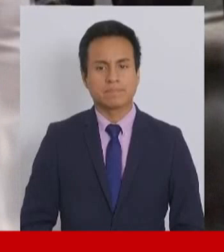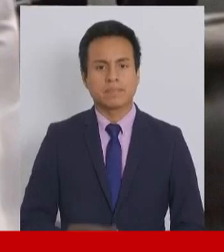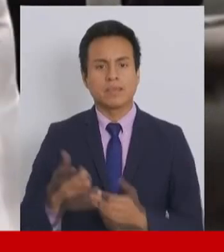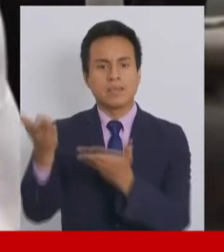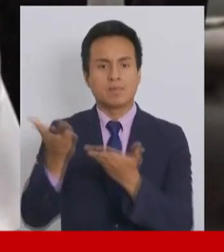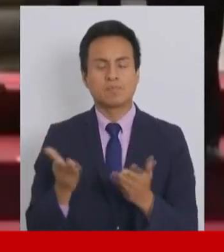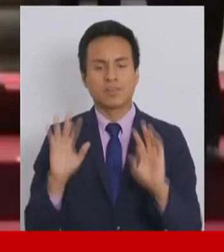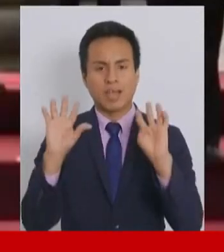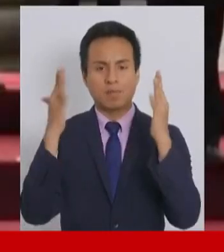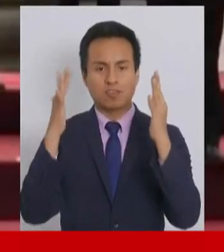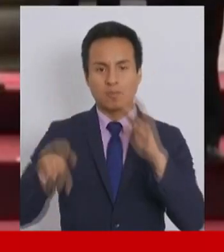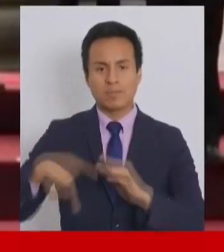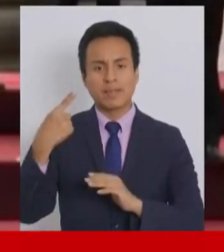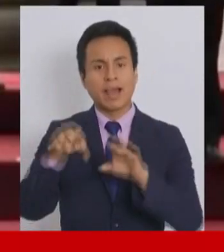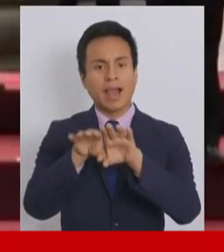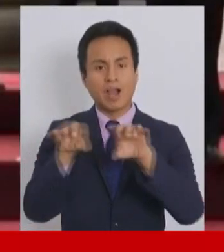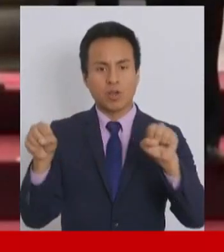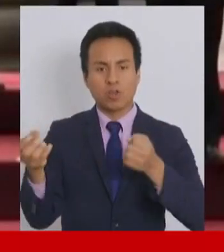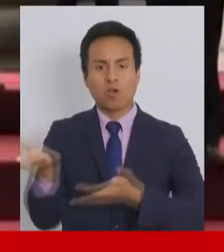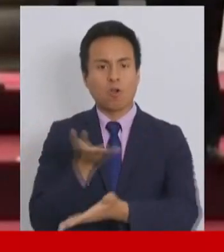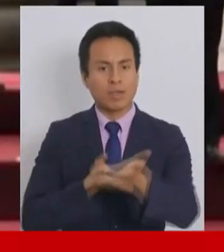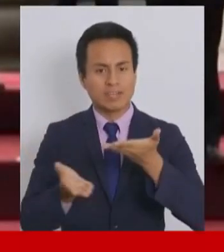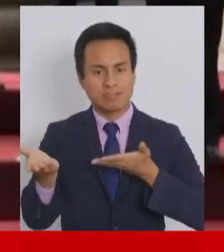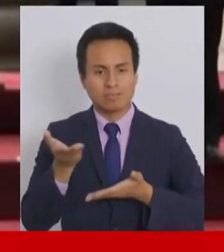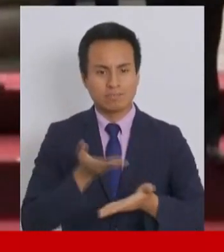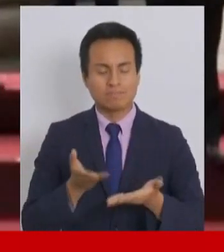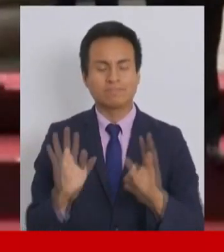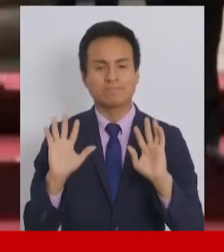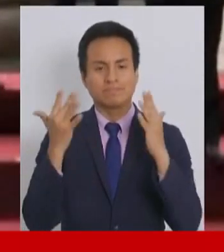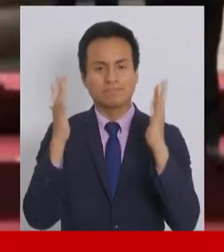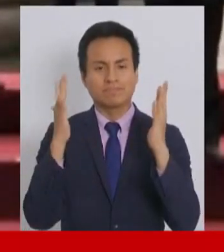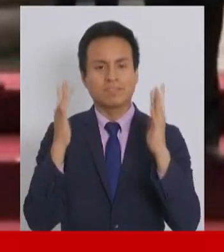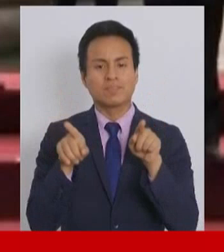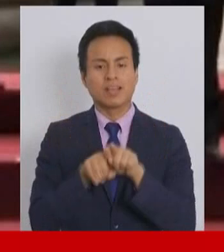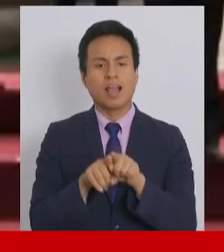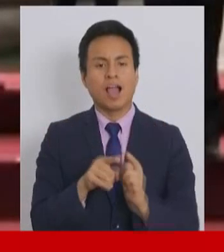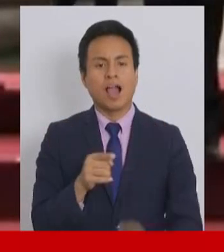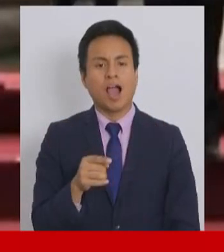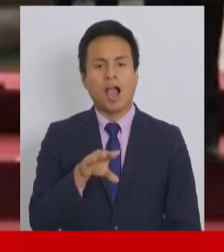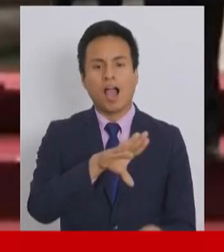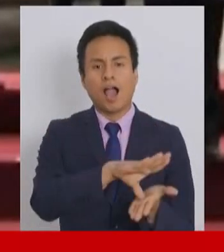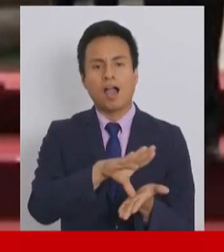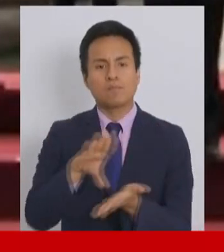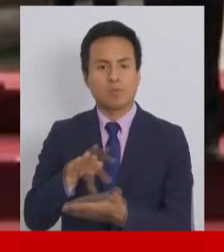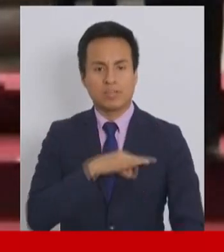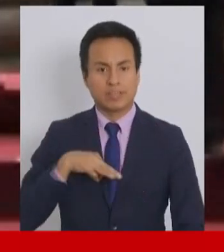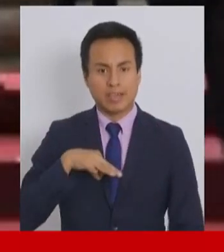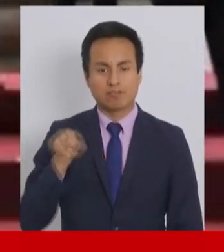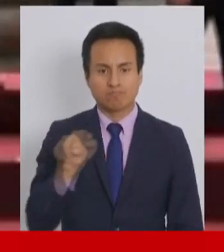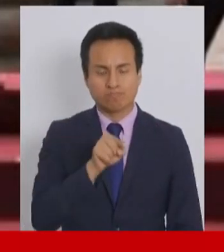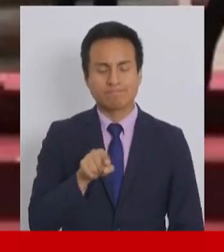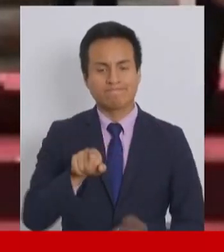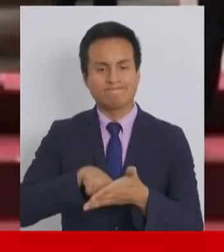Brindamos un fuerte aplauso a este primer acuerdo de cooperación que se establece entre ambos ministerios.